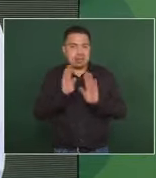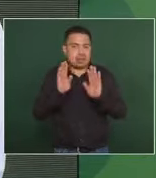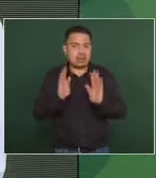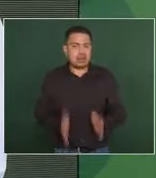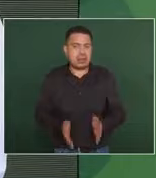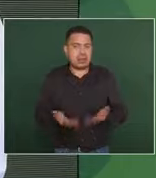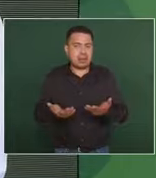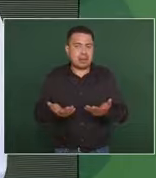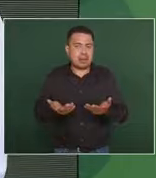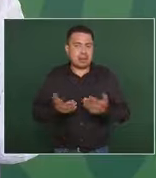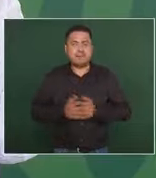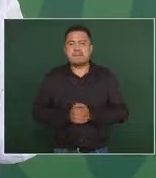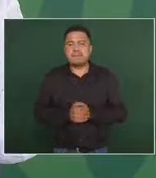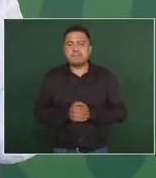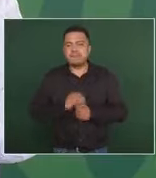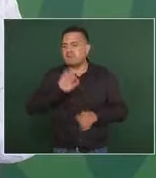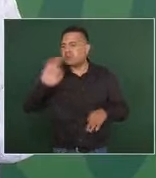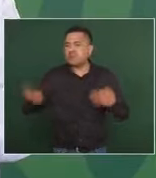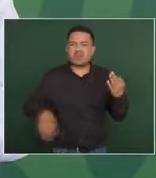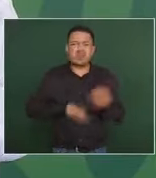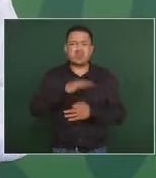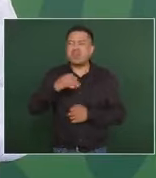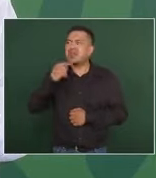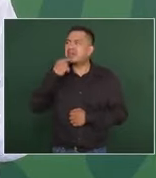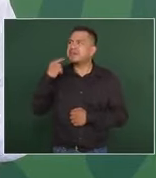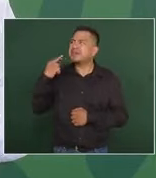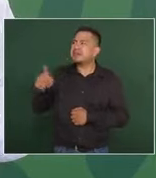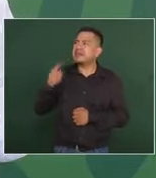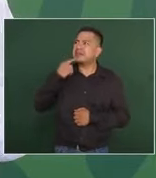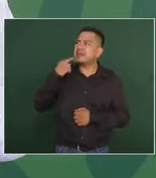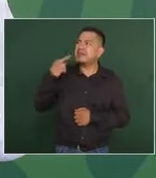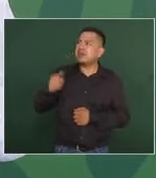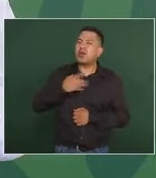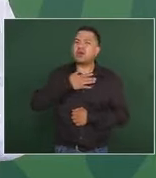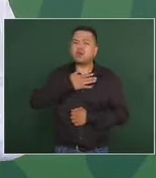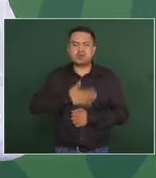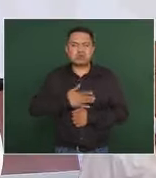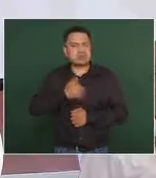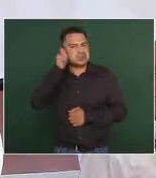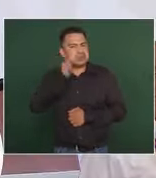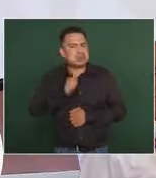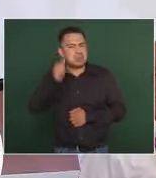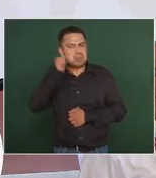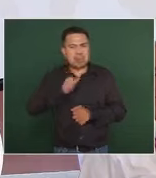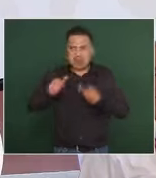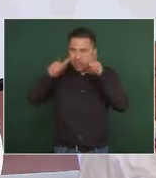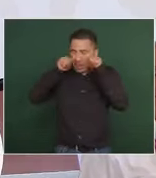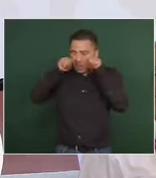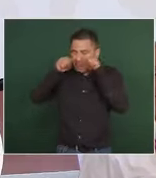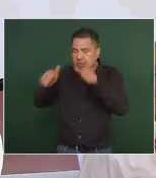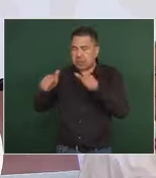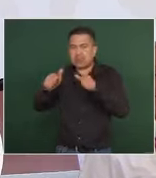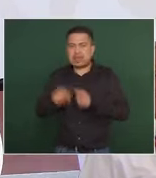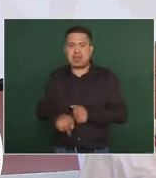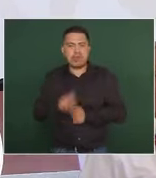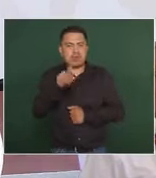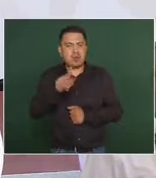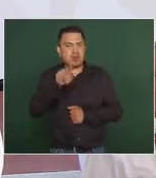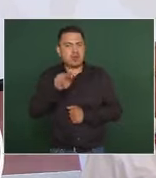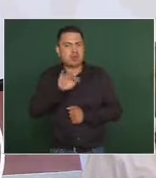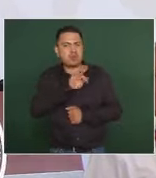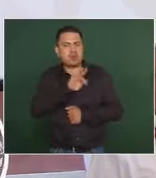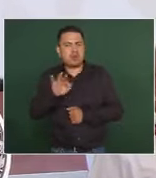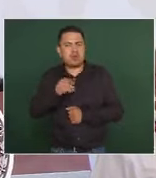y todas las demandas justas se atienden, todas, pero no podemos